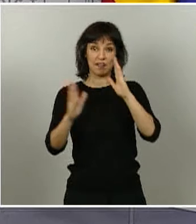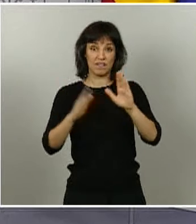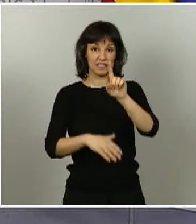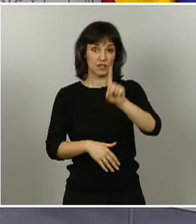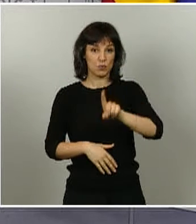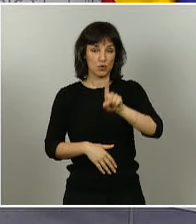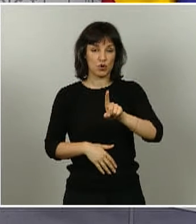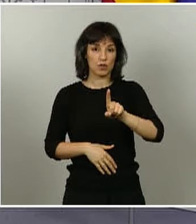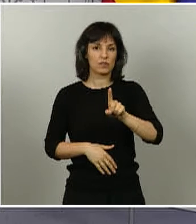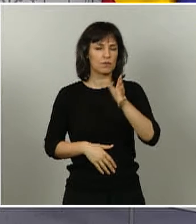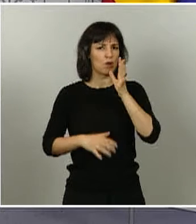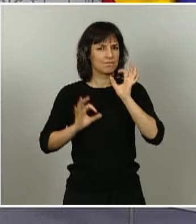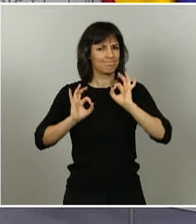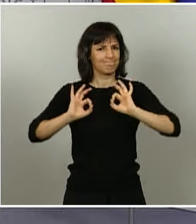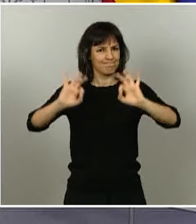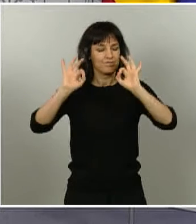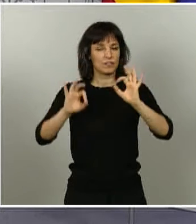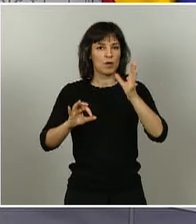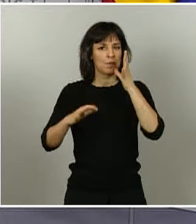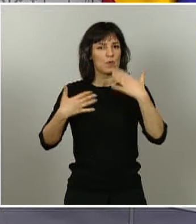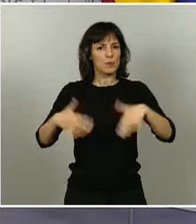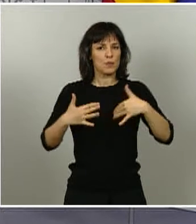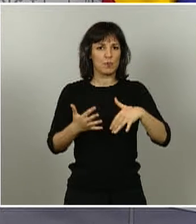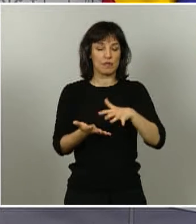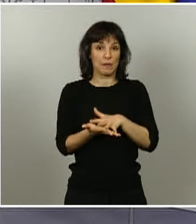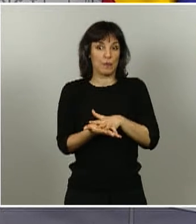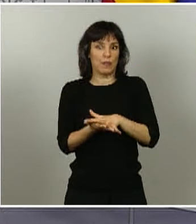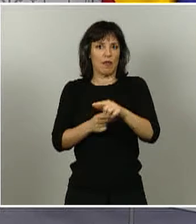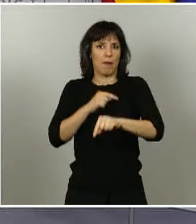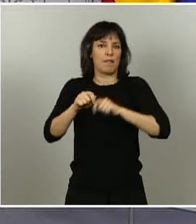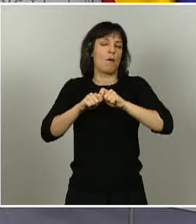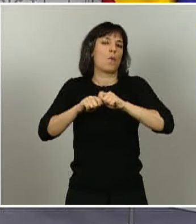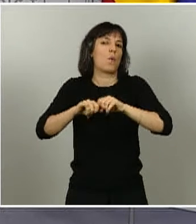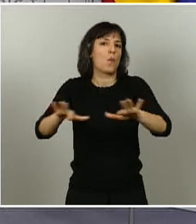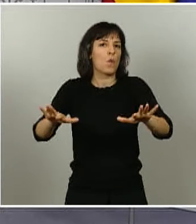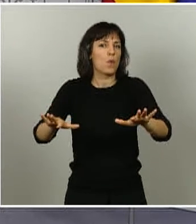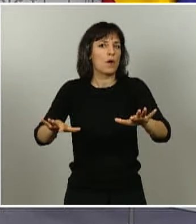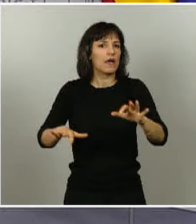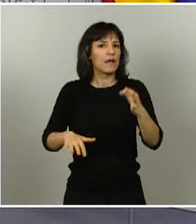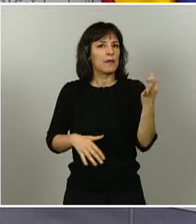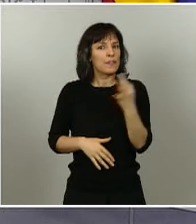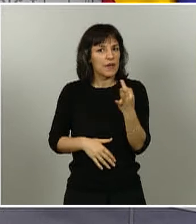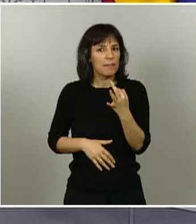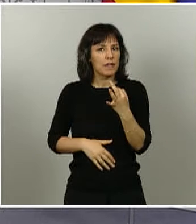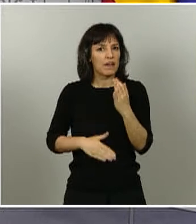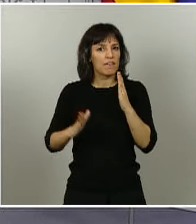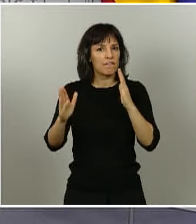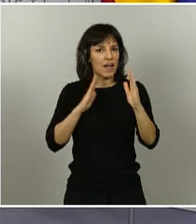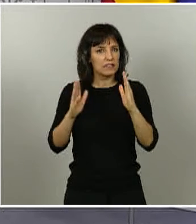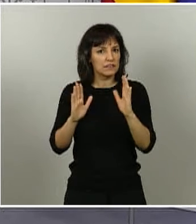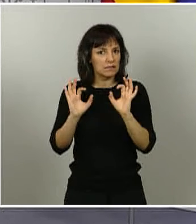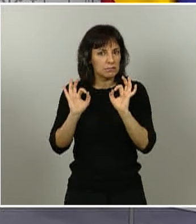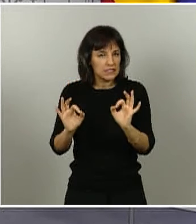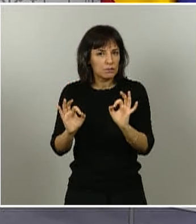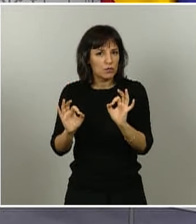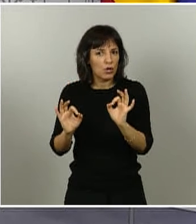particularidad, por la incidencia que ha tenido de la pandemia, debería quedarse 15 en fase? Le quiero preguntar también si la comunidad ha solucionado